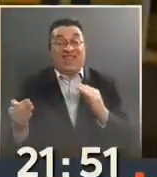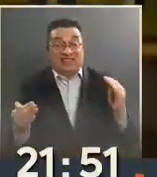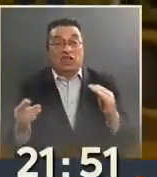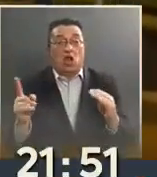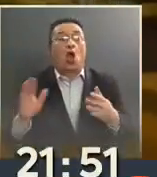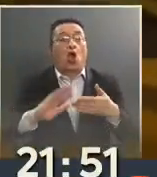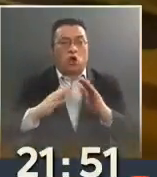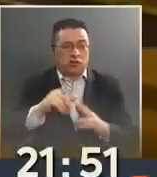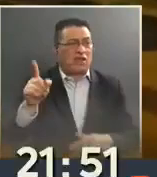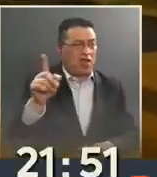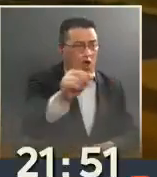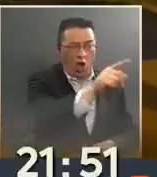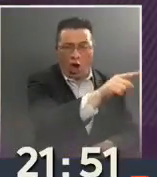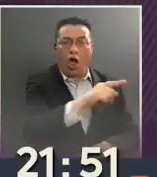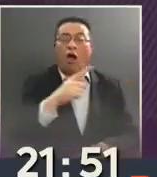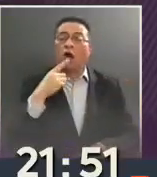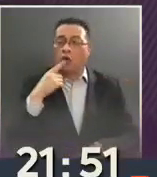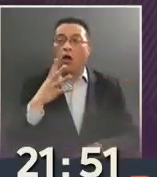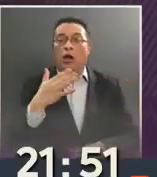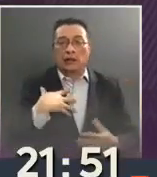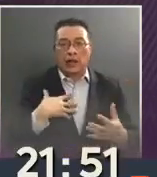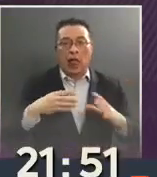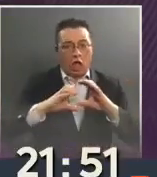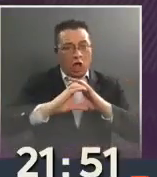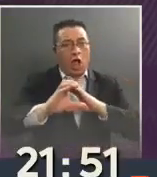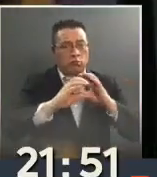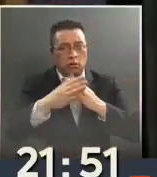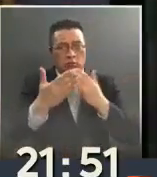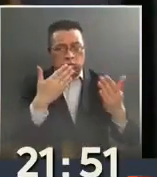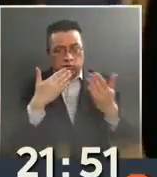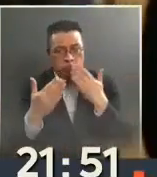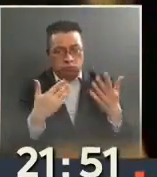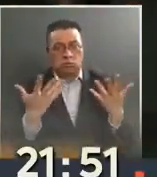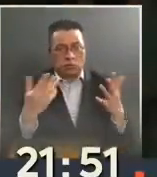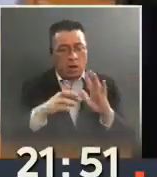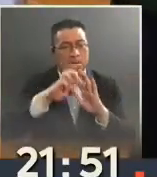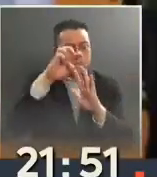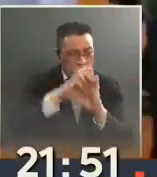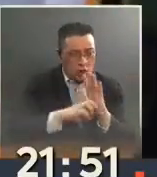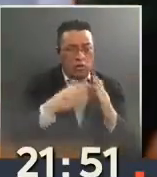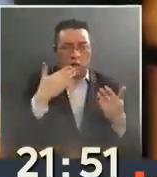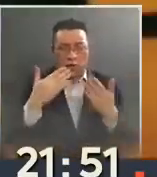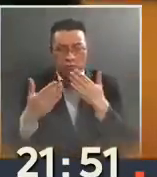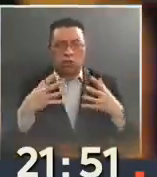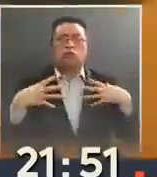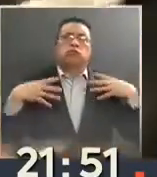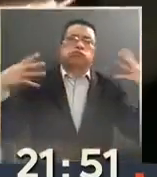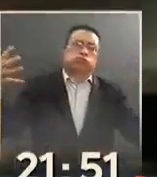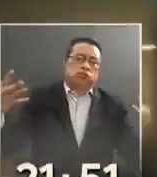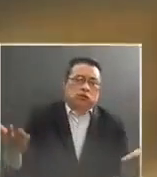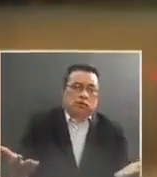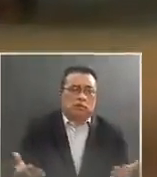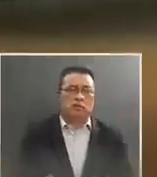comunidades esperan una mejor comunicación a la hora de alojar proyectos de esta envergadura.